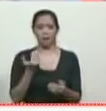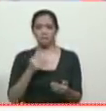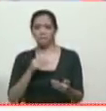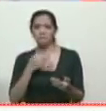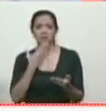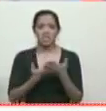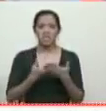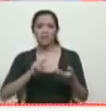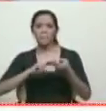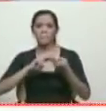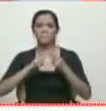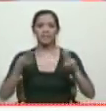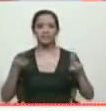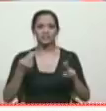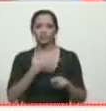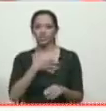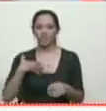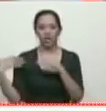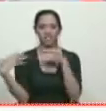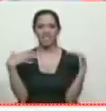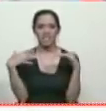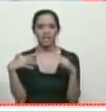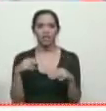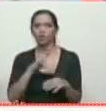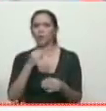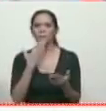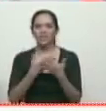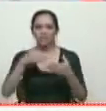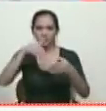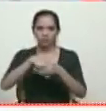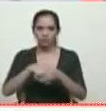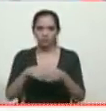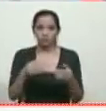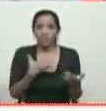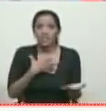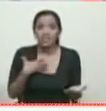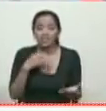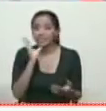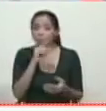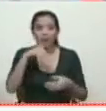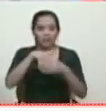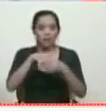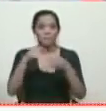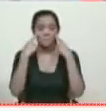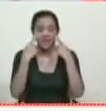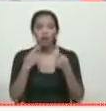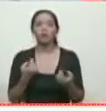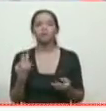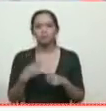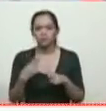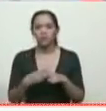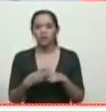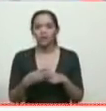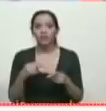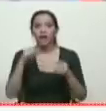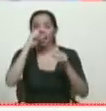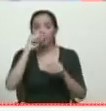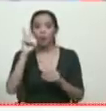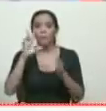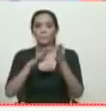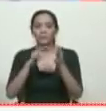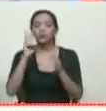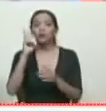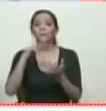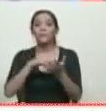guerra. Vamos a ver, no vengas a pedir elecciones. ¿Qué es lo que quieres si no hay elecciones? Mírate, fíjate la gravedad de cómo siembra, y eso fue en el año 2017, de